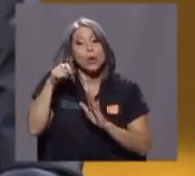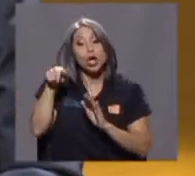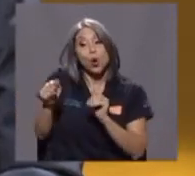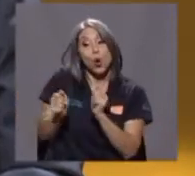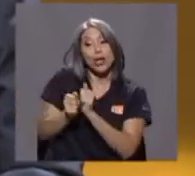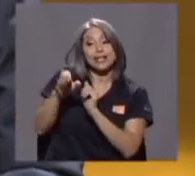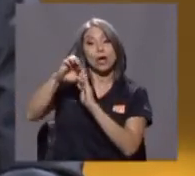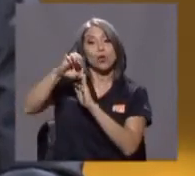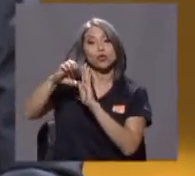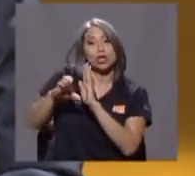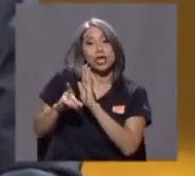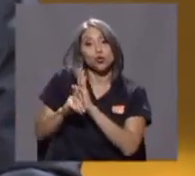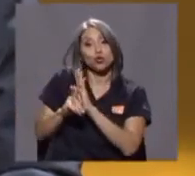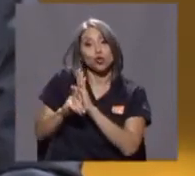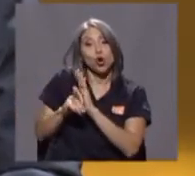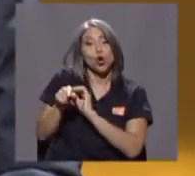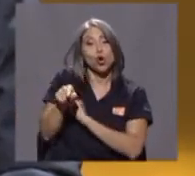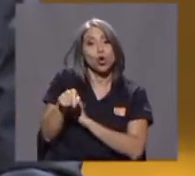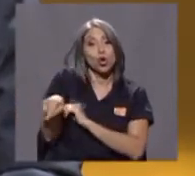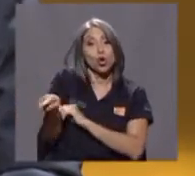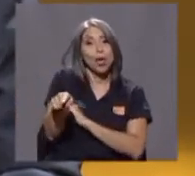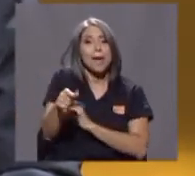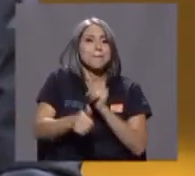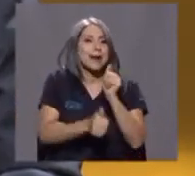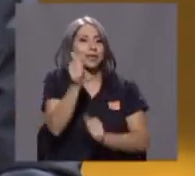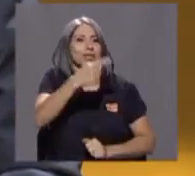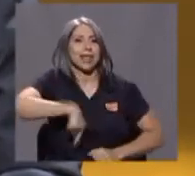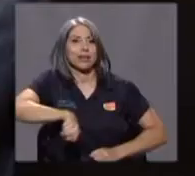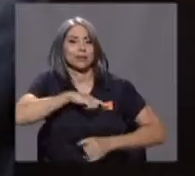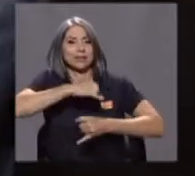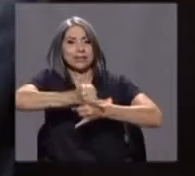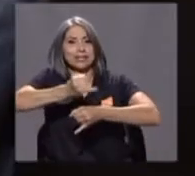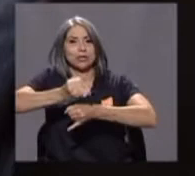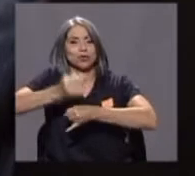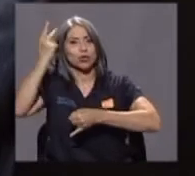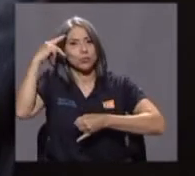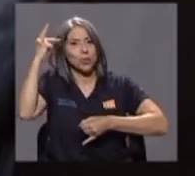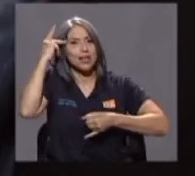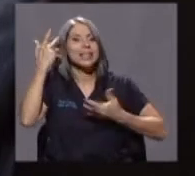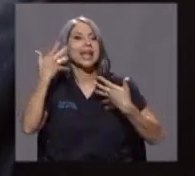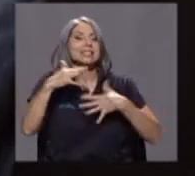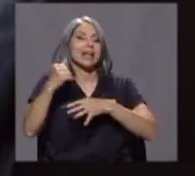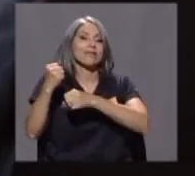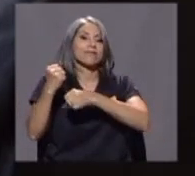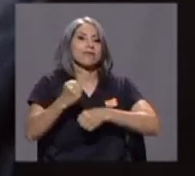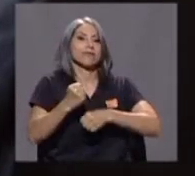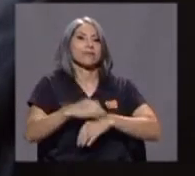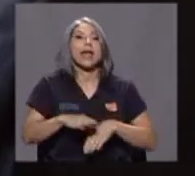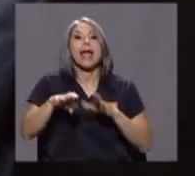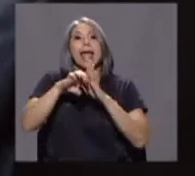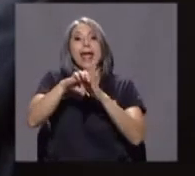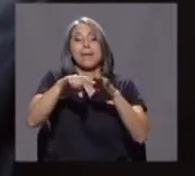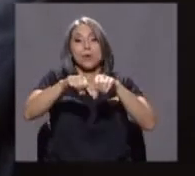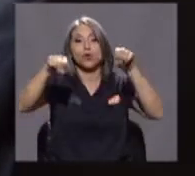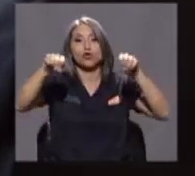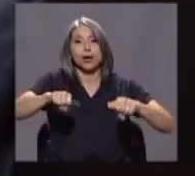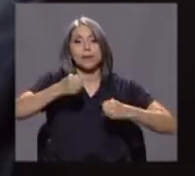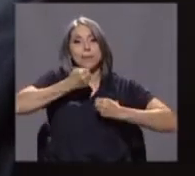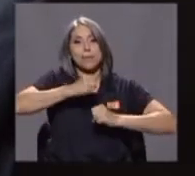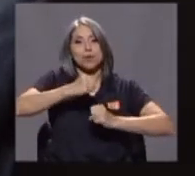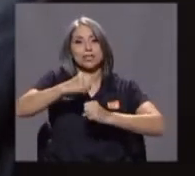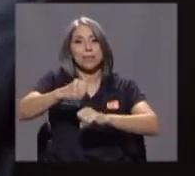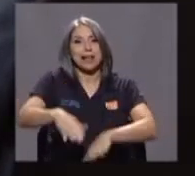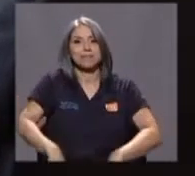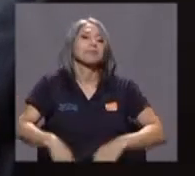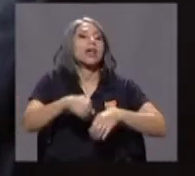mayoría de nuestras instituciones políticas se fundamentaron en ella. Por ejemplo, el régimen municipal. El régimen municipal